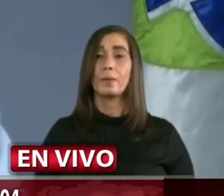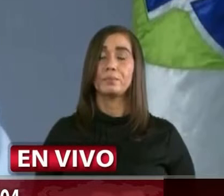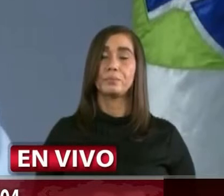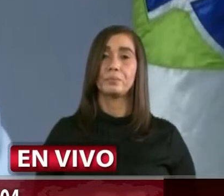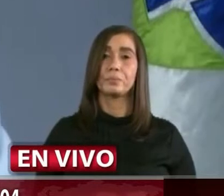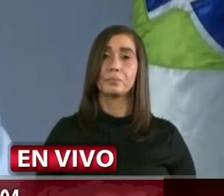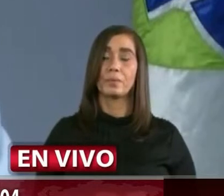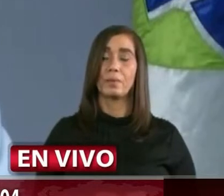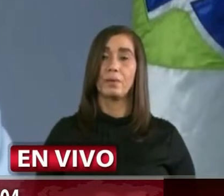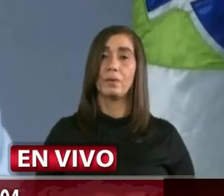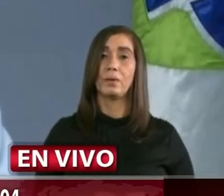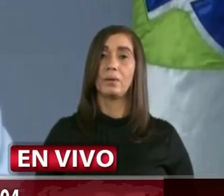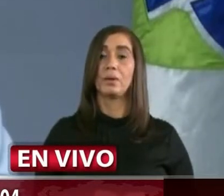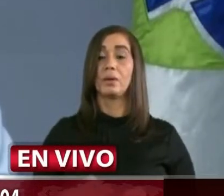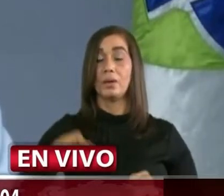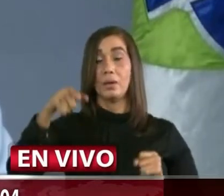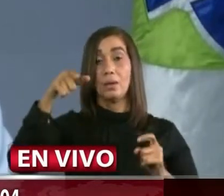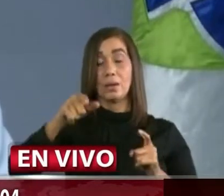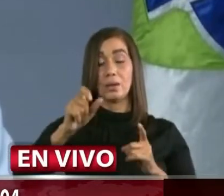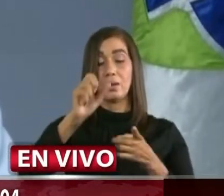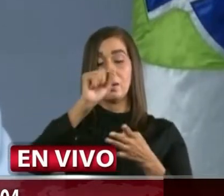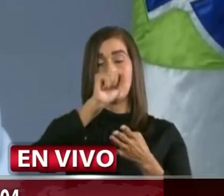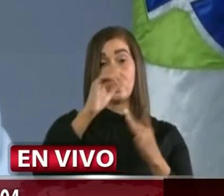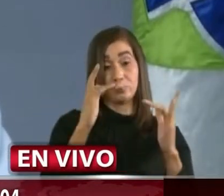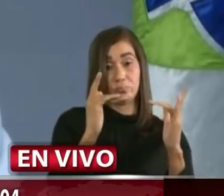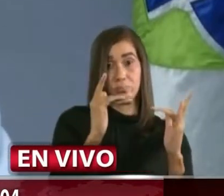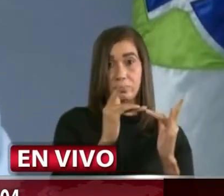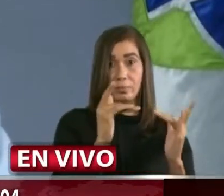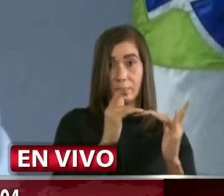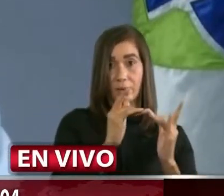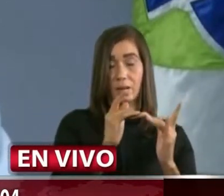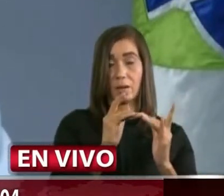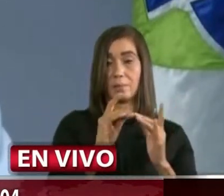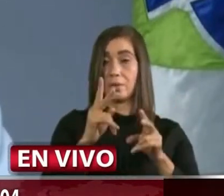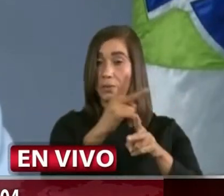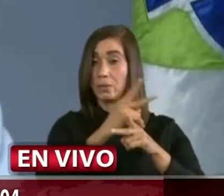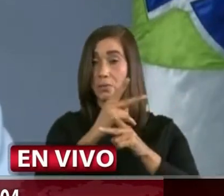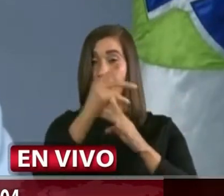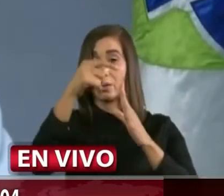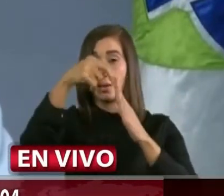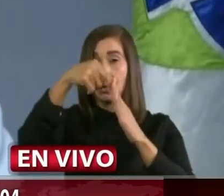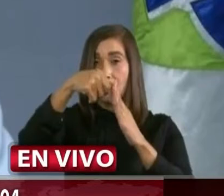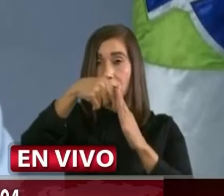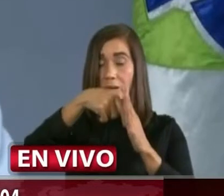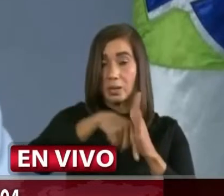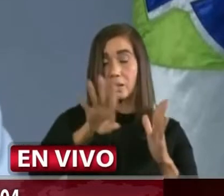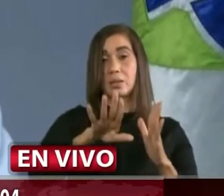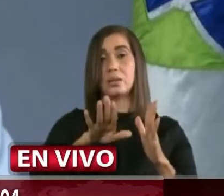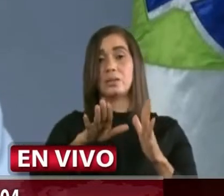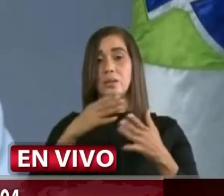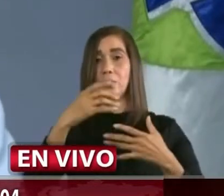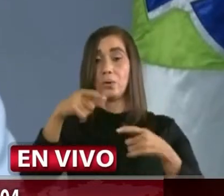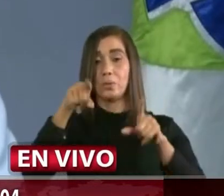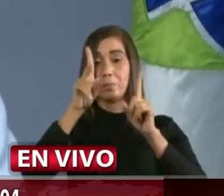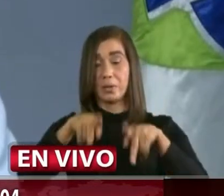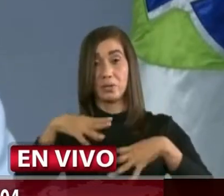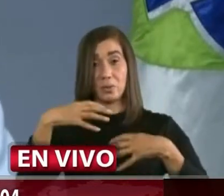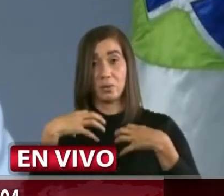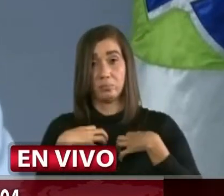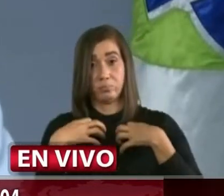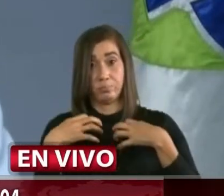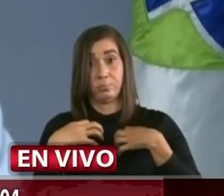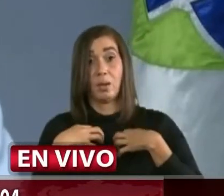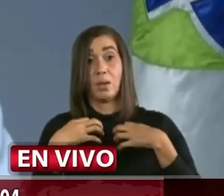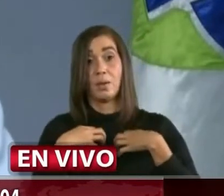de el sistema de camas, unidades de cuidados intensivos y de los ventiladores, como